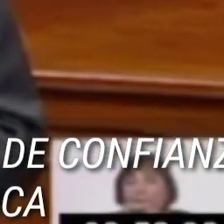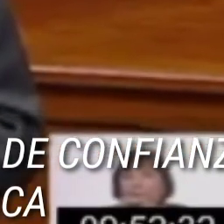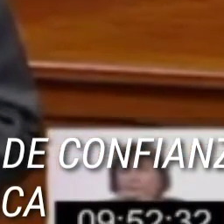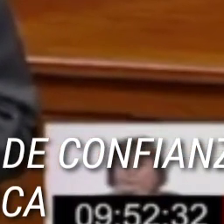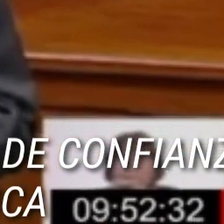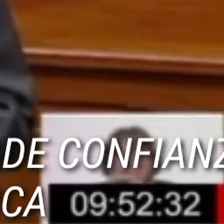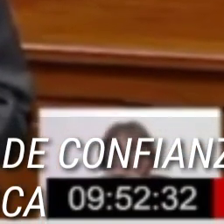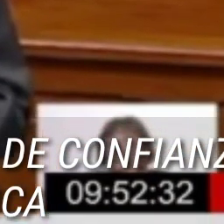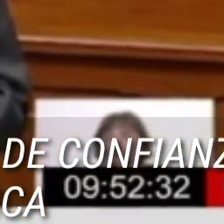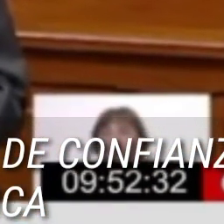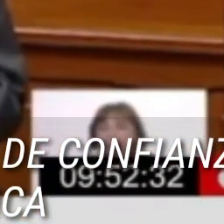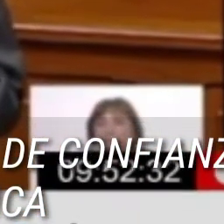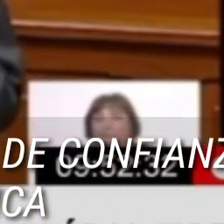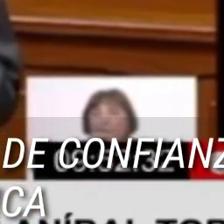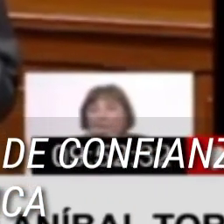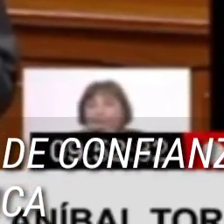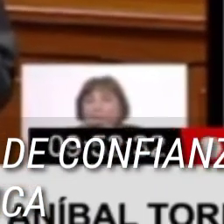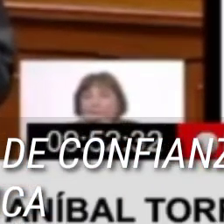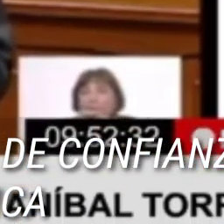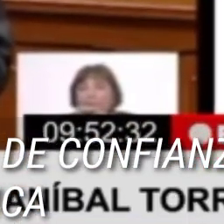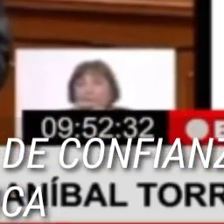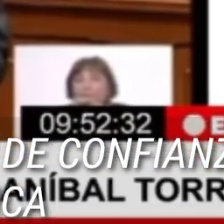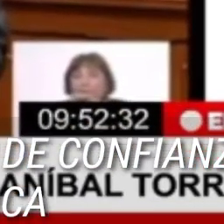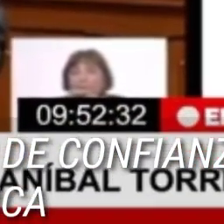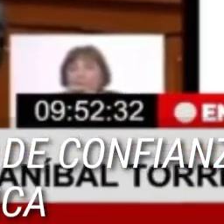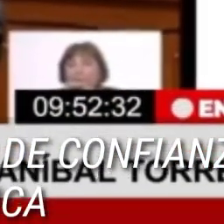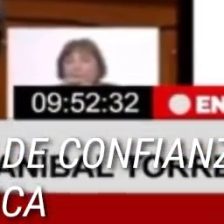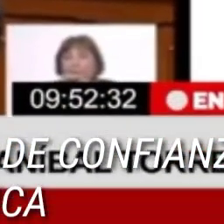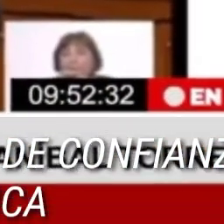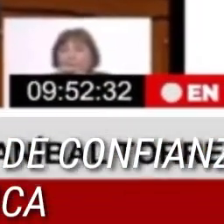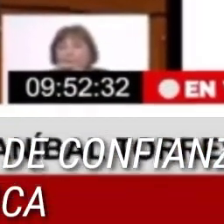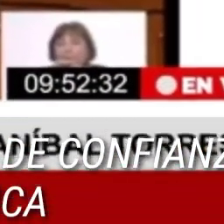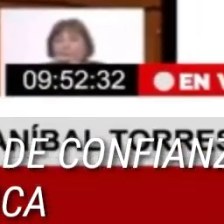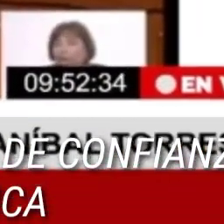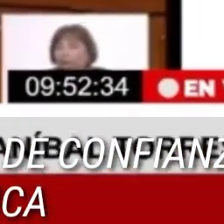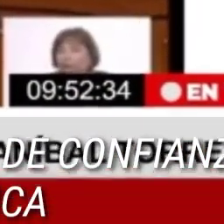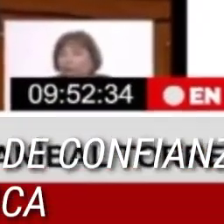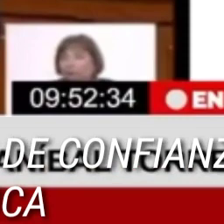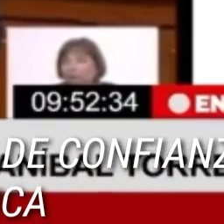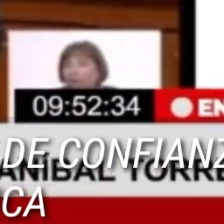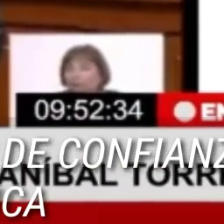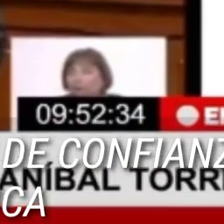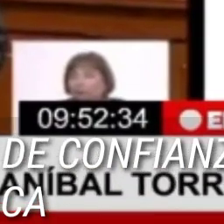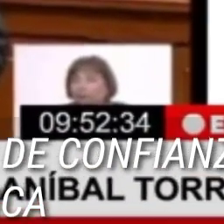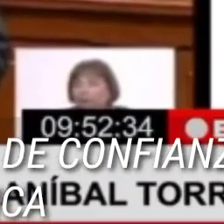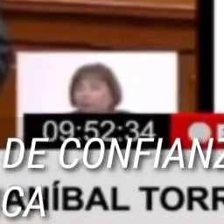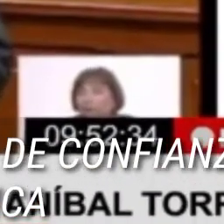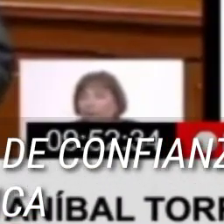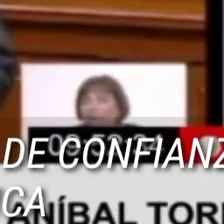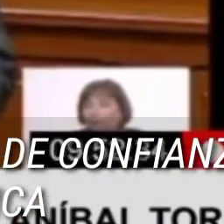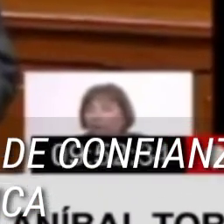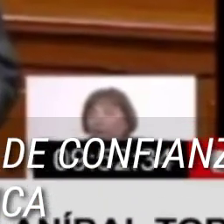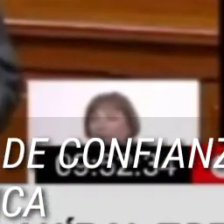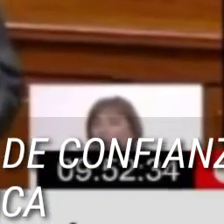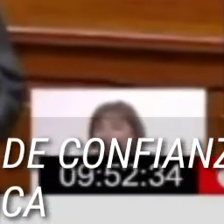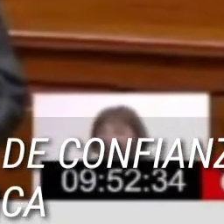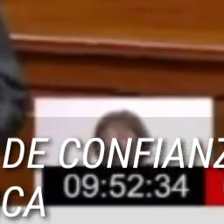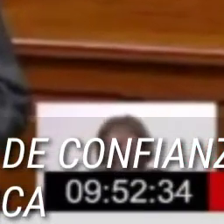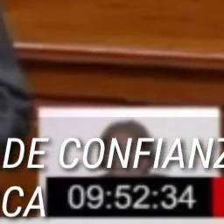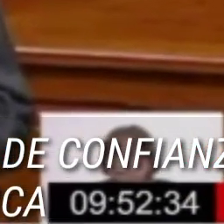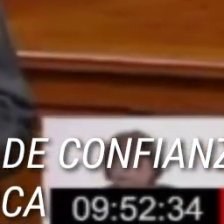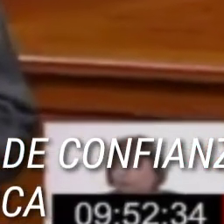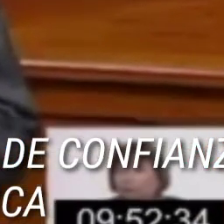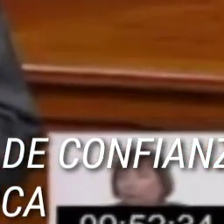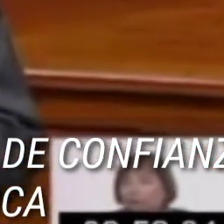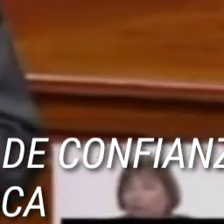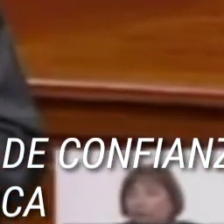cuestión de confianza déjame tus comentarios dale like al vídeo comparte vídeo con amistades y sin más que decirles me despido hasta un